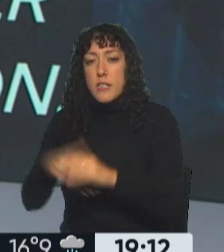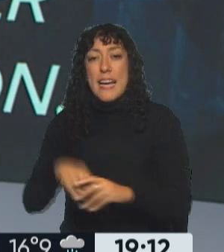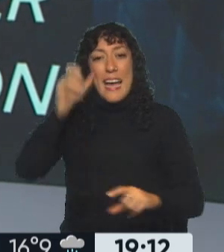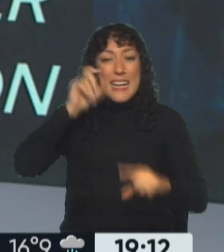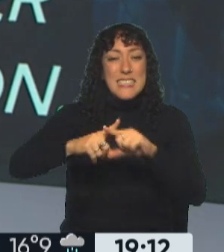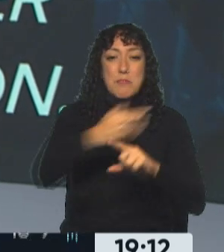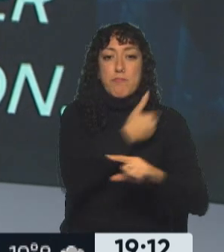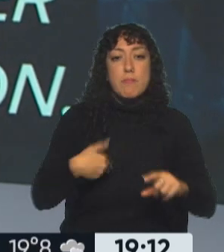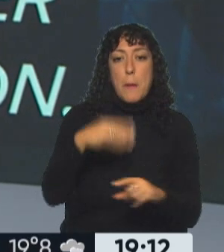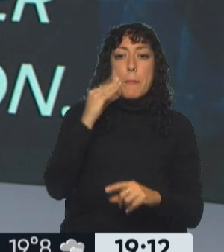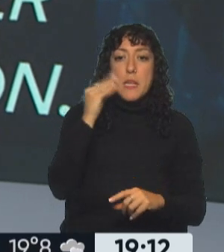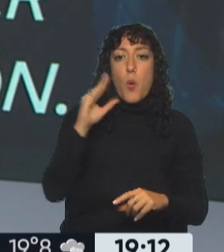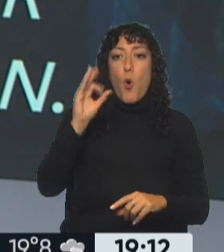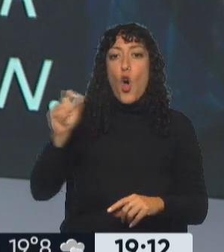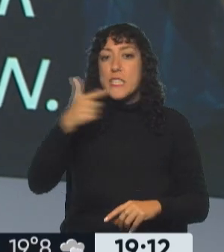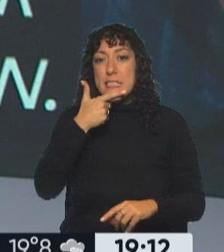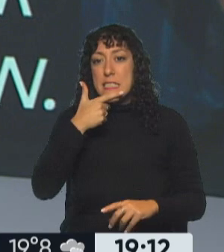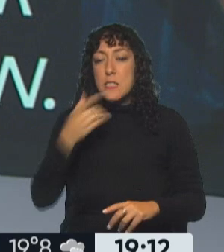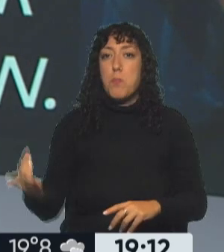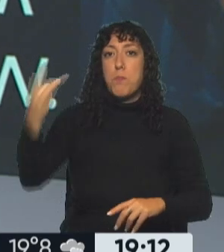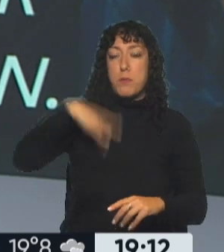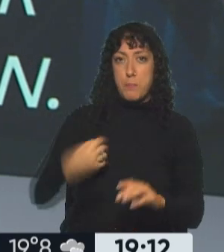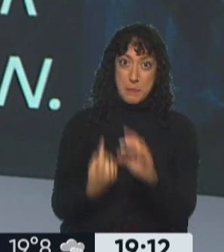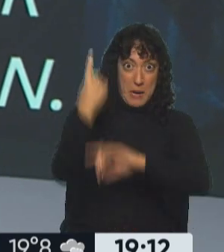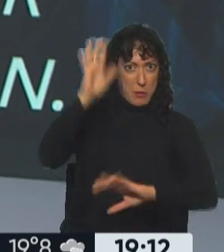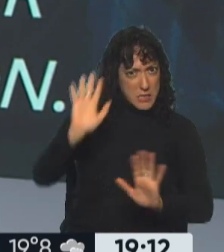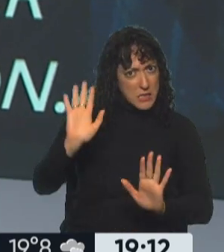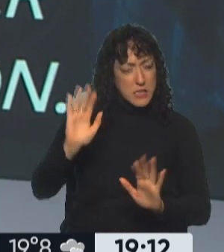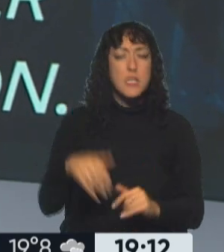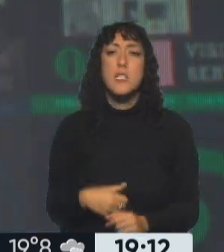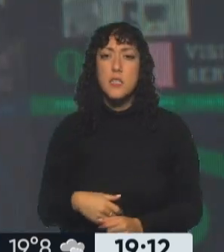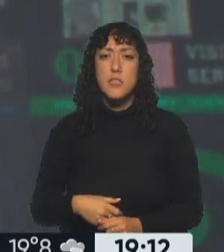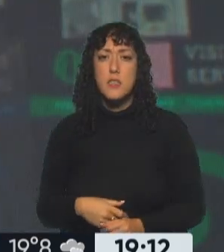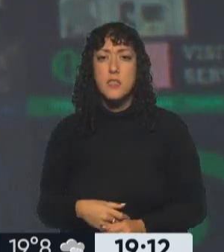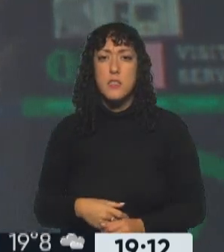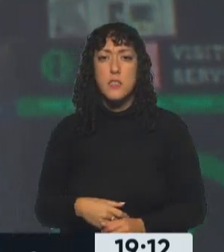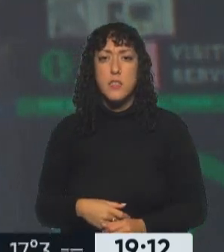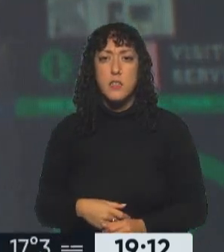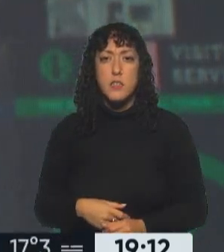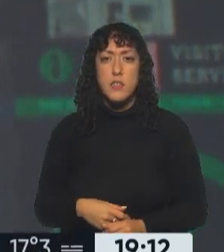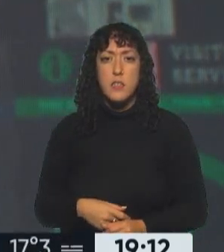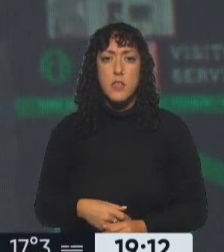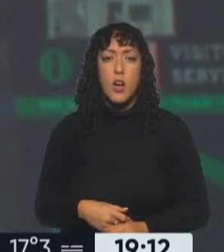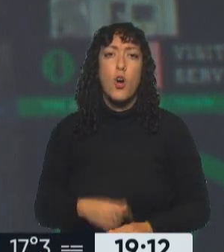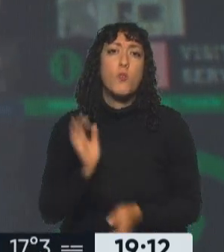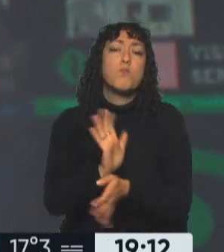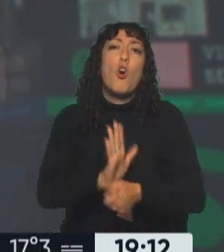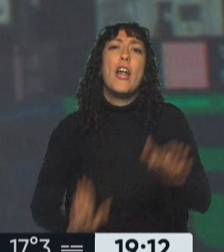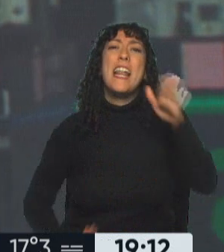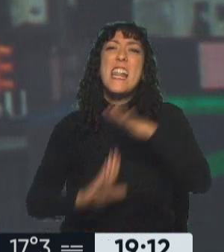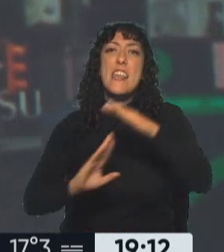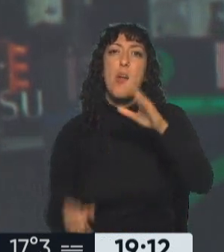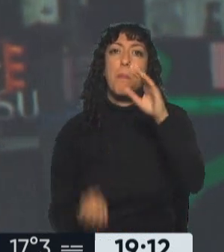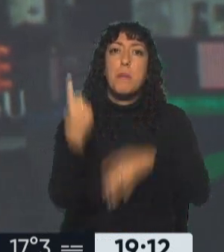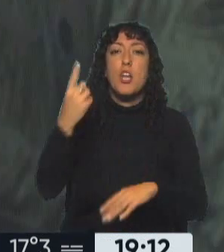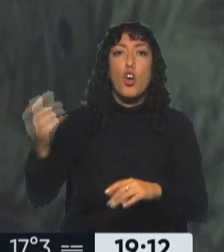premier británico Boris Johnson. Fue el primer contagiado, recordemos, digamos, sí, como mandatario, como